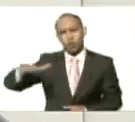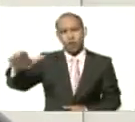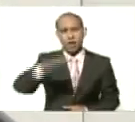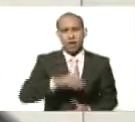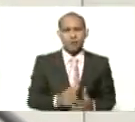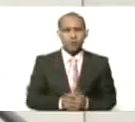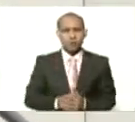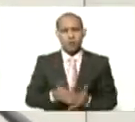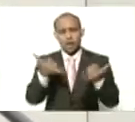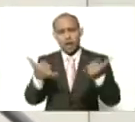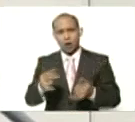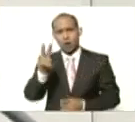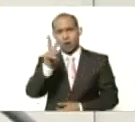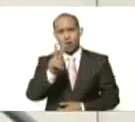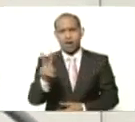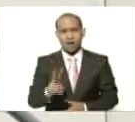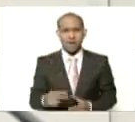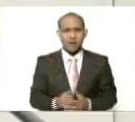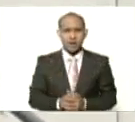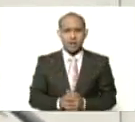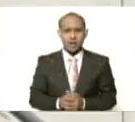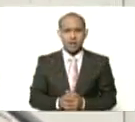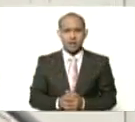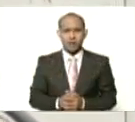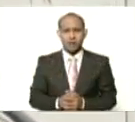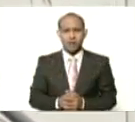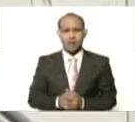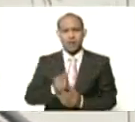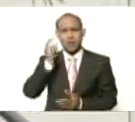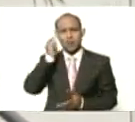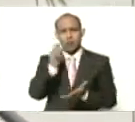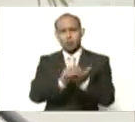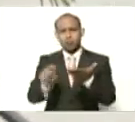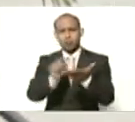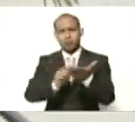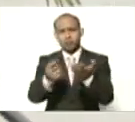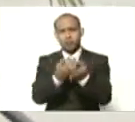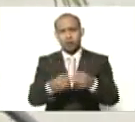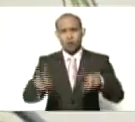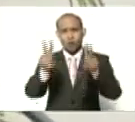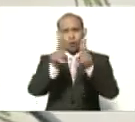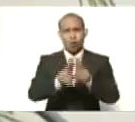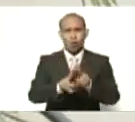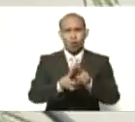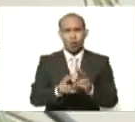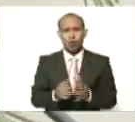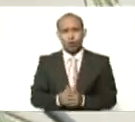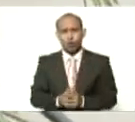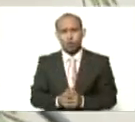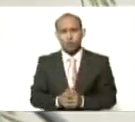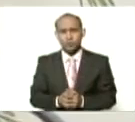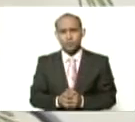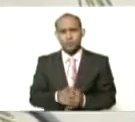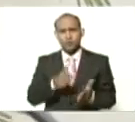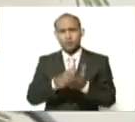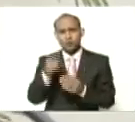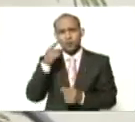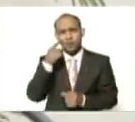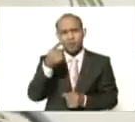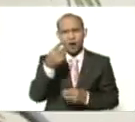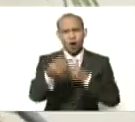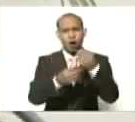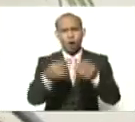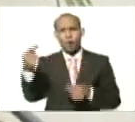Recientemente en Venezuela estuvo la relatora de Derechos Humanos para medir el impacto negativo de